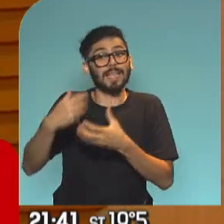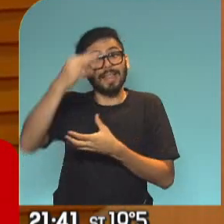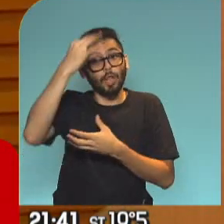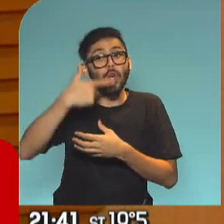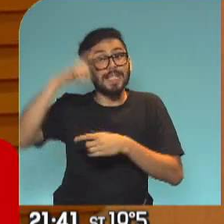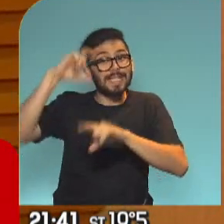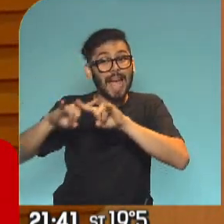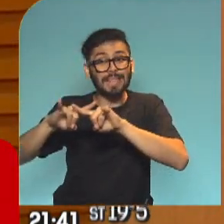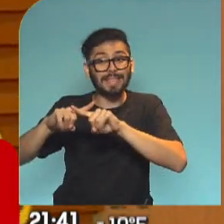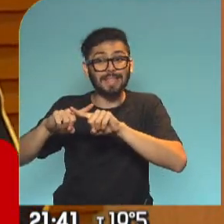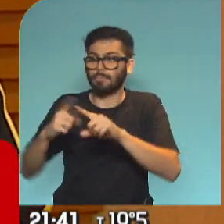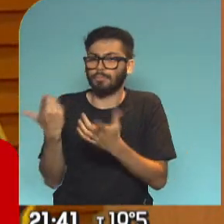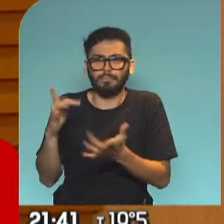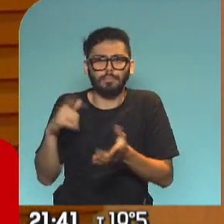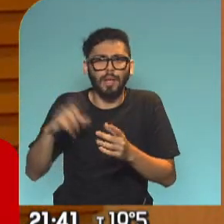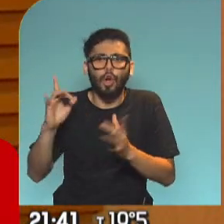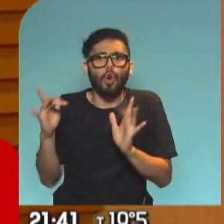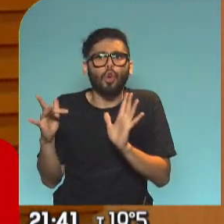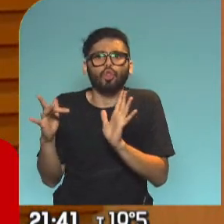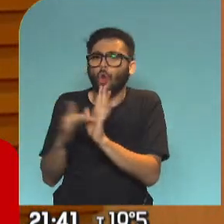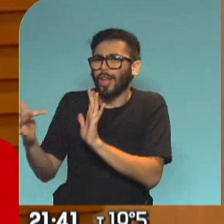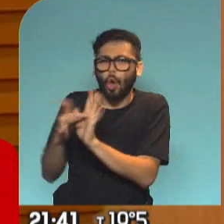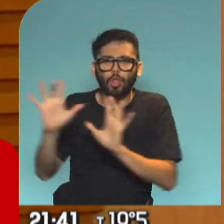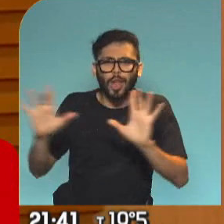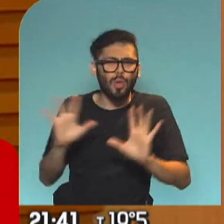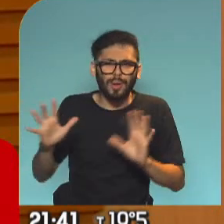claro. Tampoco está permitido el contacto, claro, por lo claro. Cual hemos tenido,